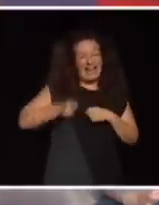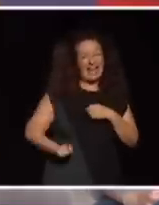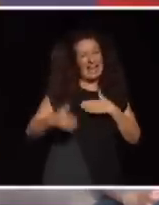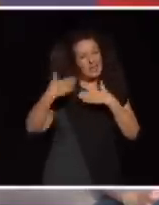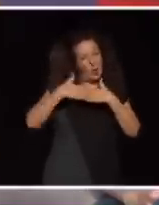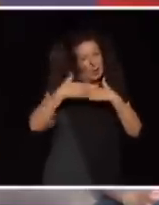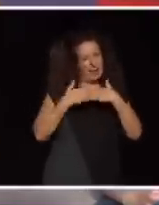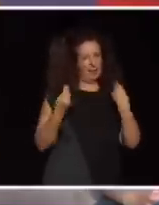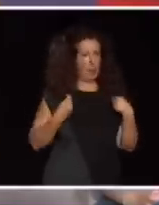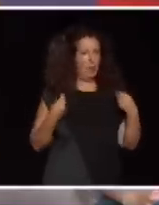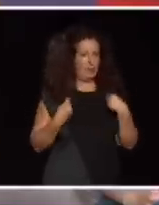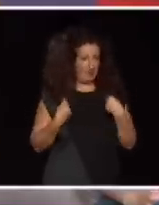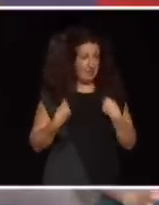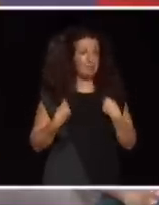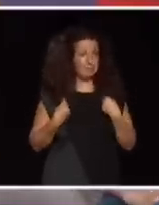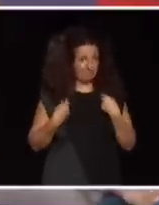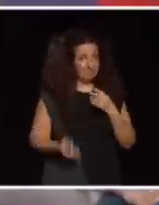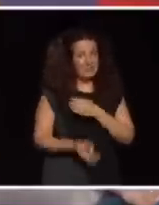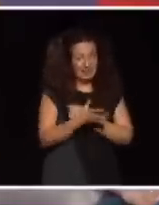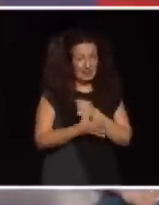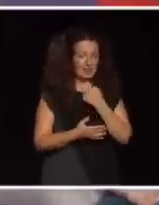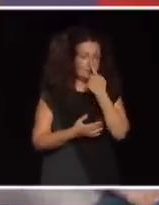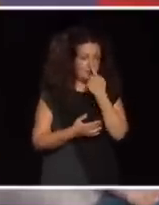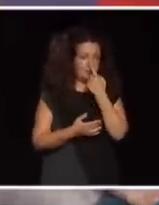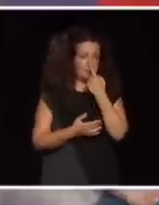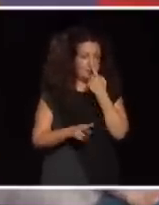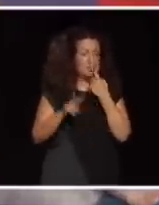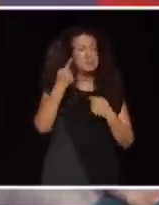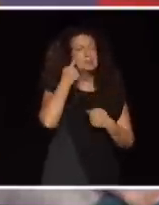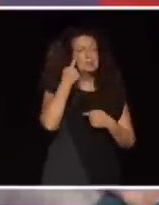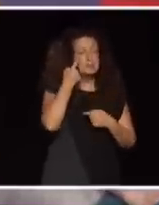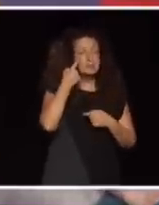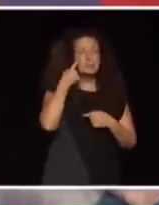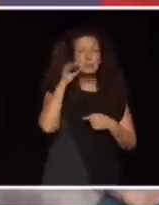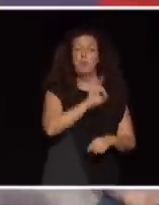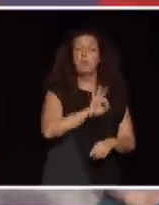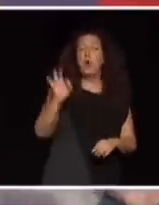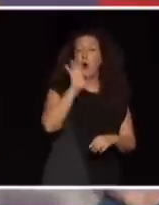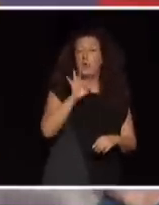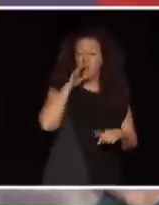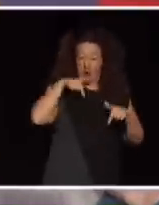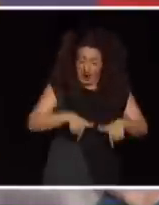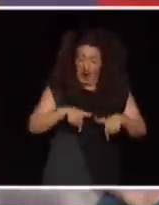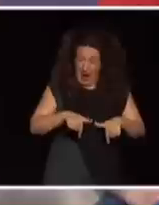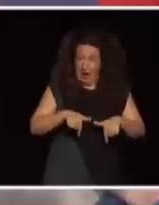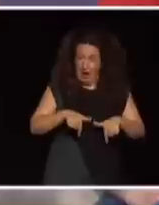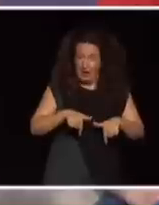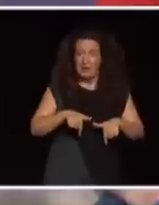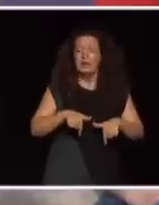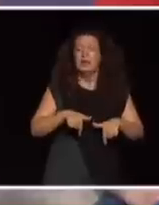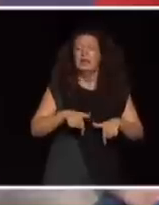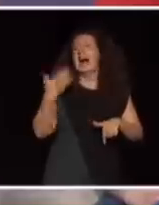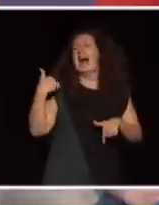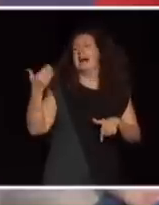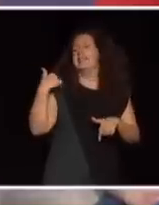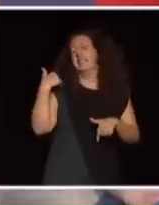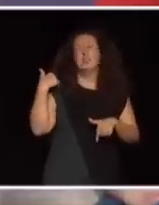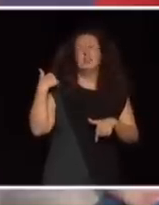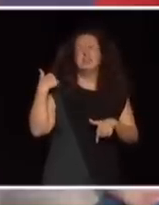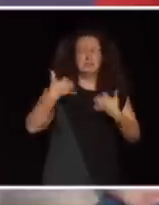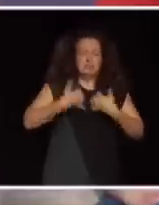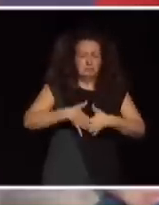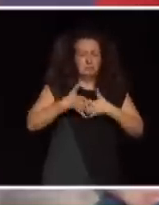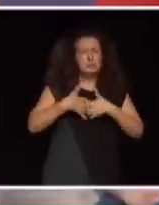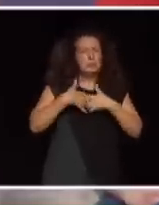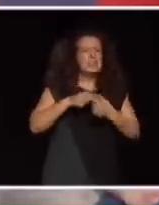vital. Y mirad, Podemos ha sido y es el motor de las mejores